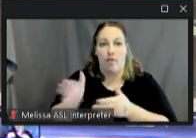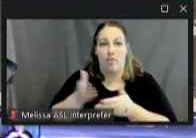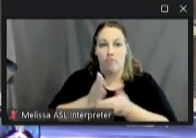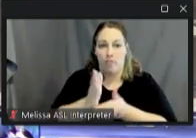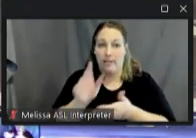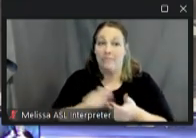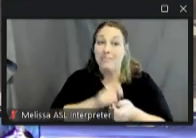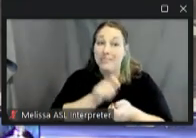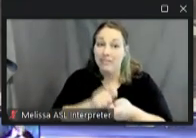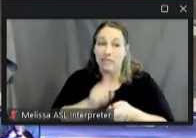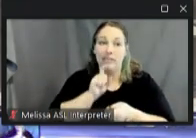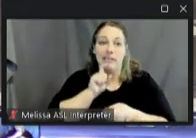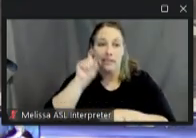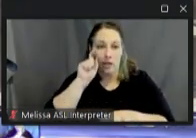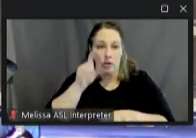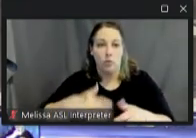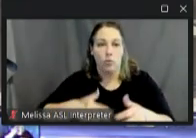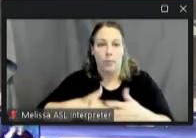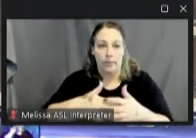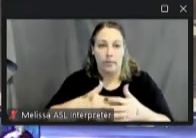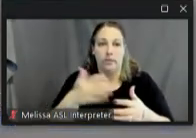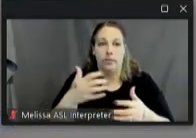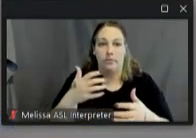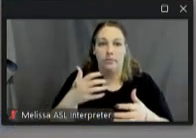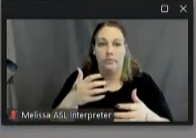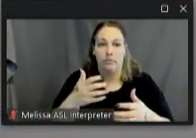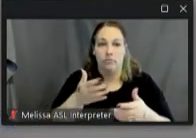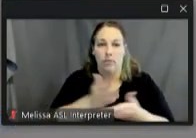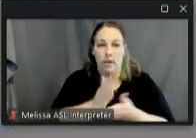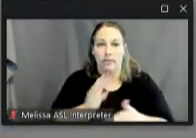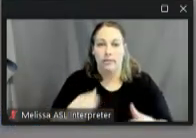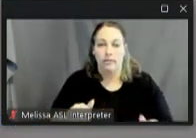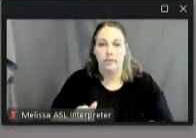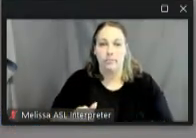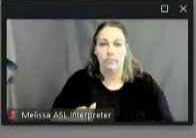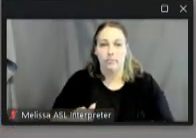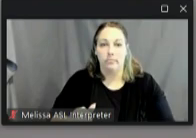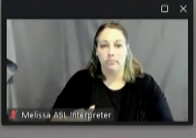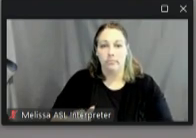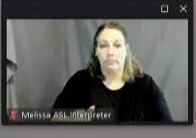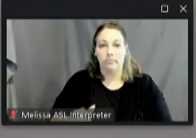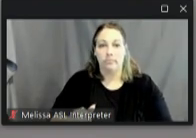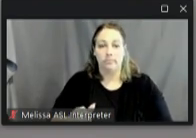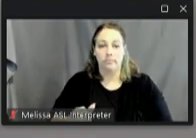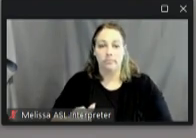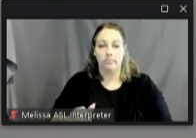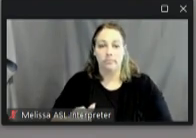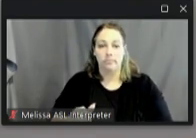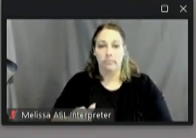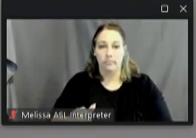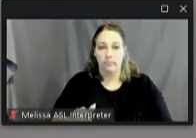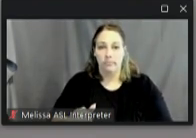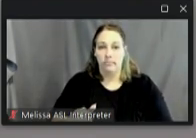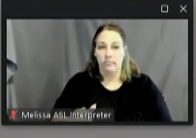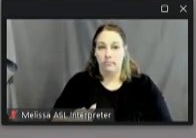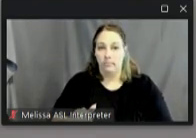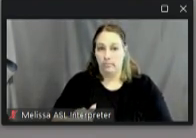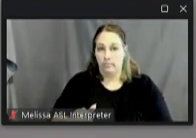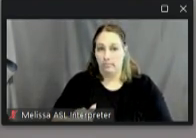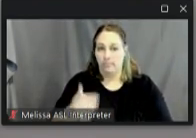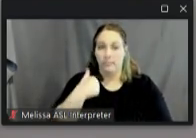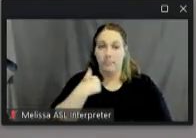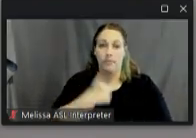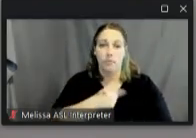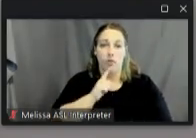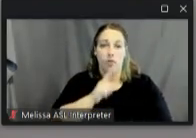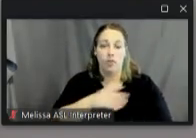Agradecemos el que la delegación del Estado haya reconocido la situación de gravedad y